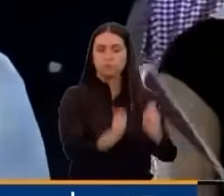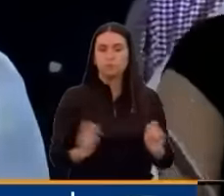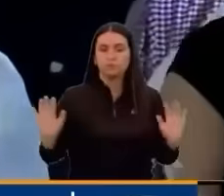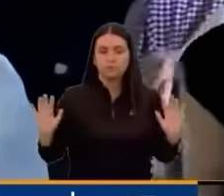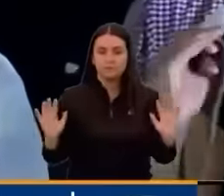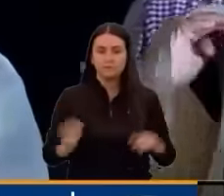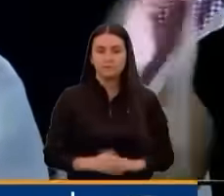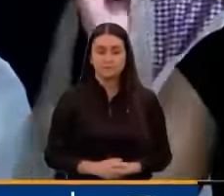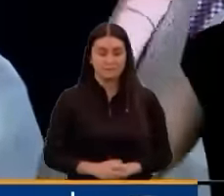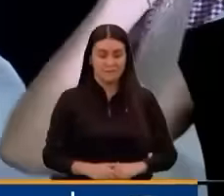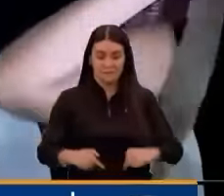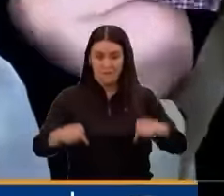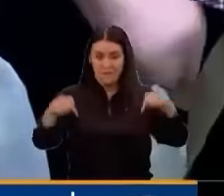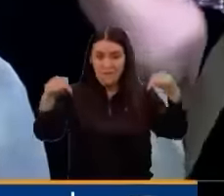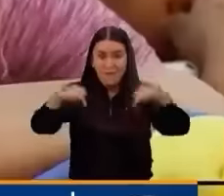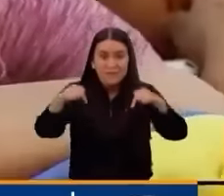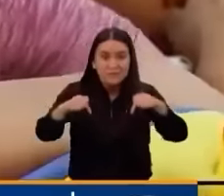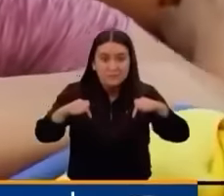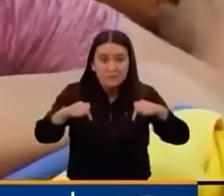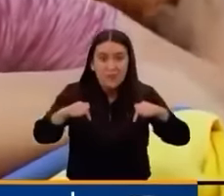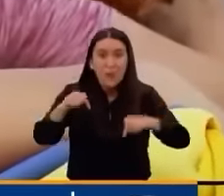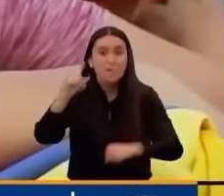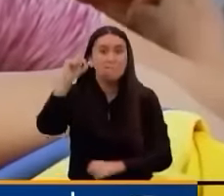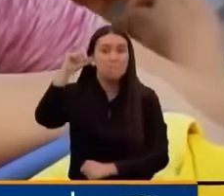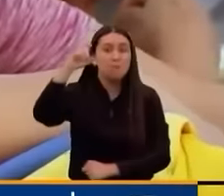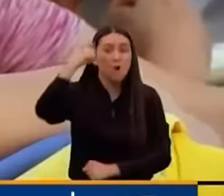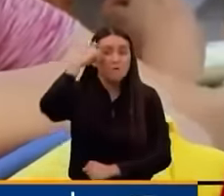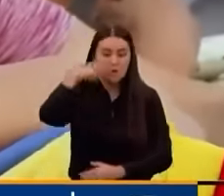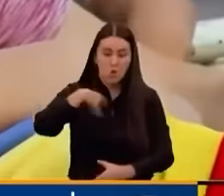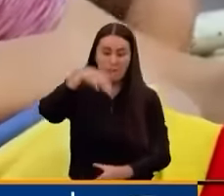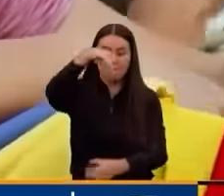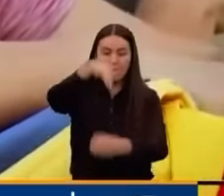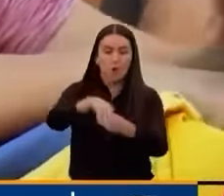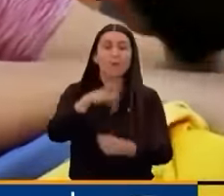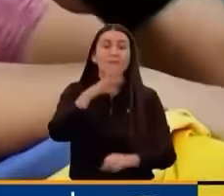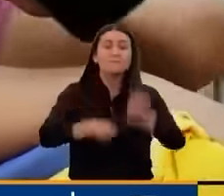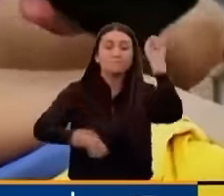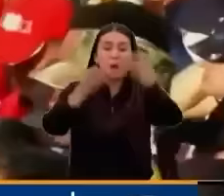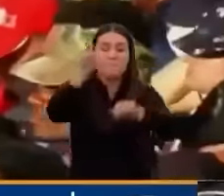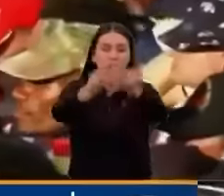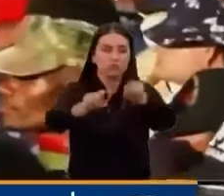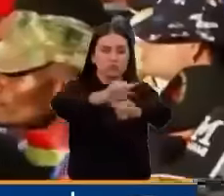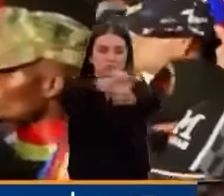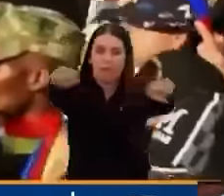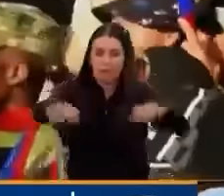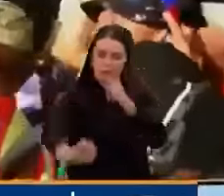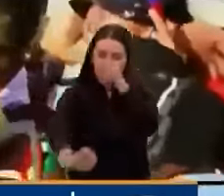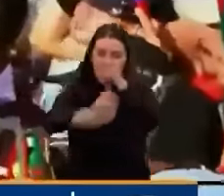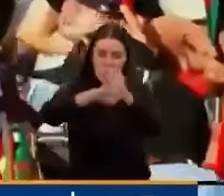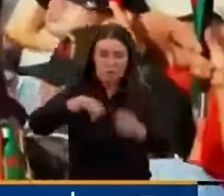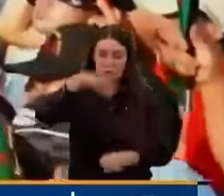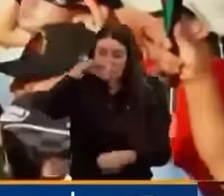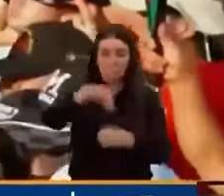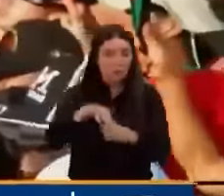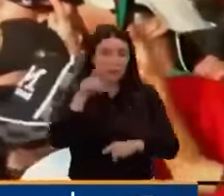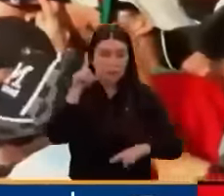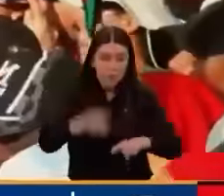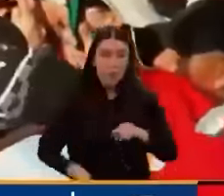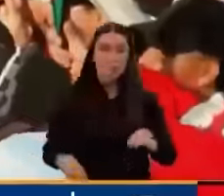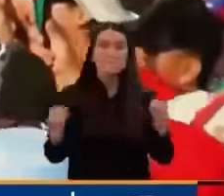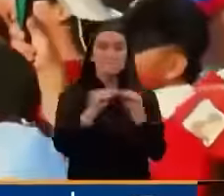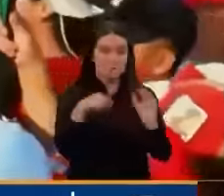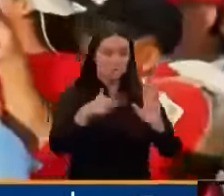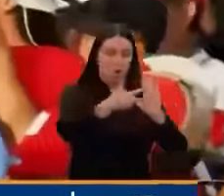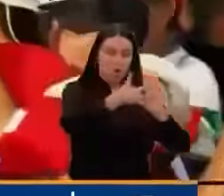Si esta posibilidad de un gobierno electo popularmente en medio de este Estado y bajo la Constitución